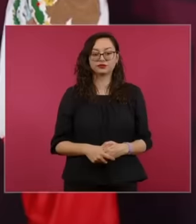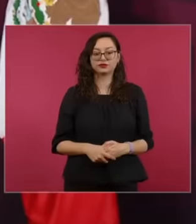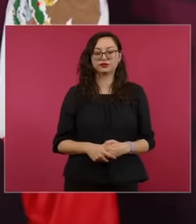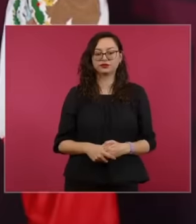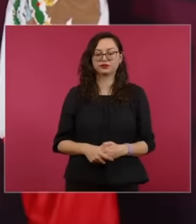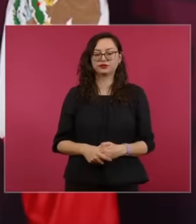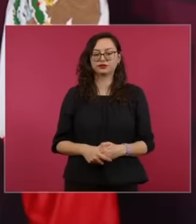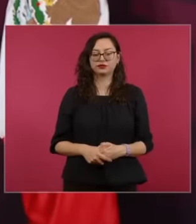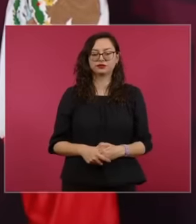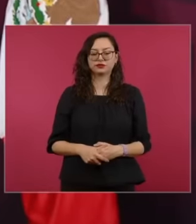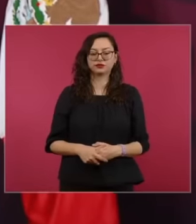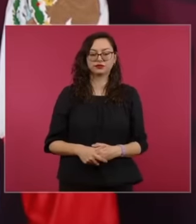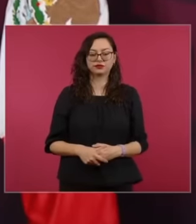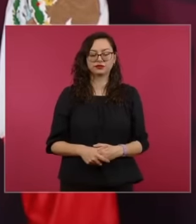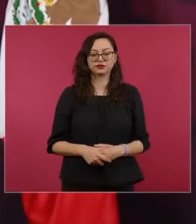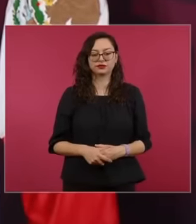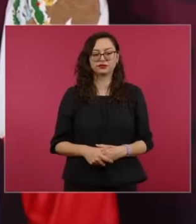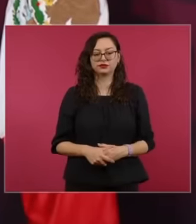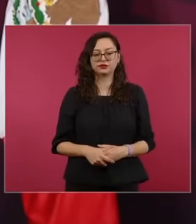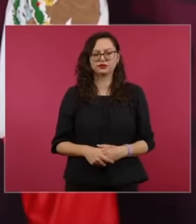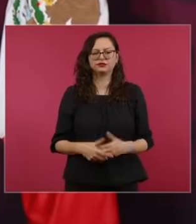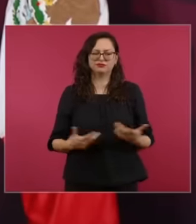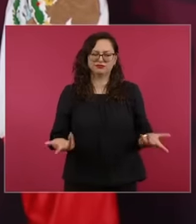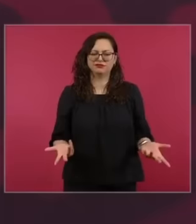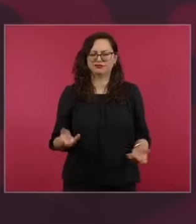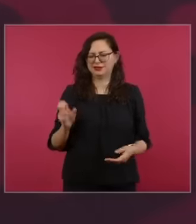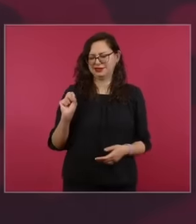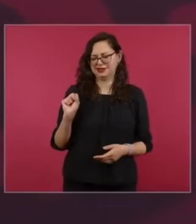Salinas debe saber lo que estoy diciendo.